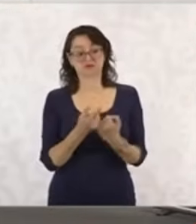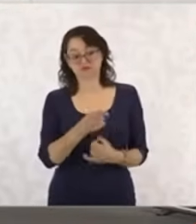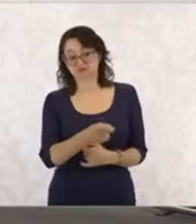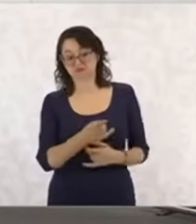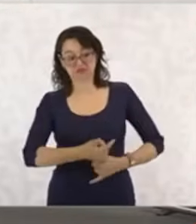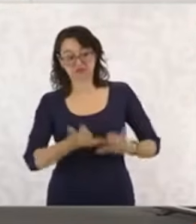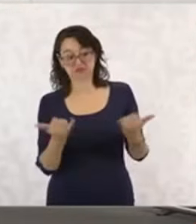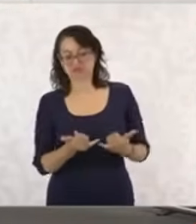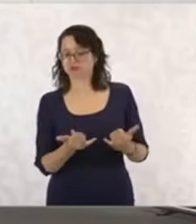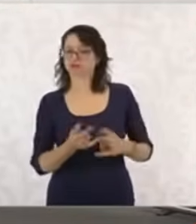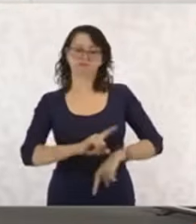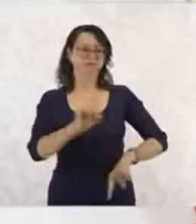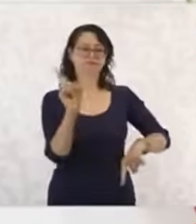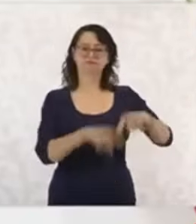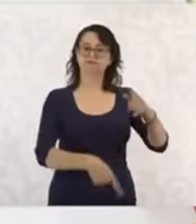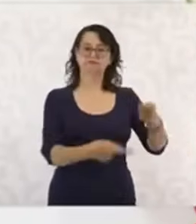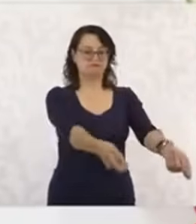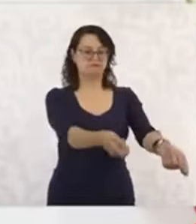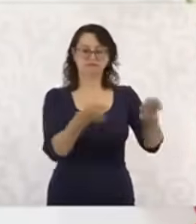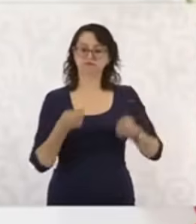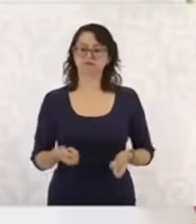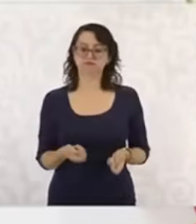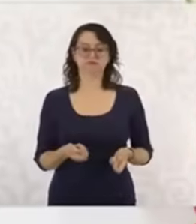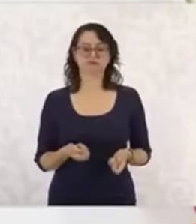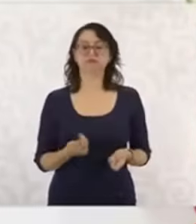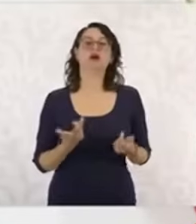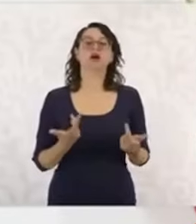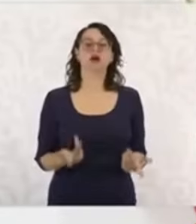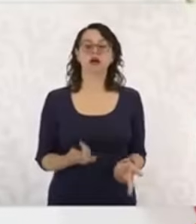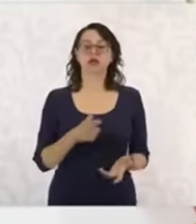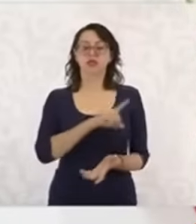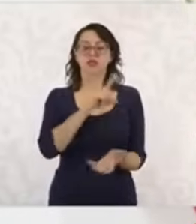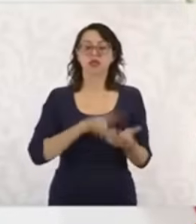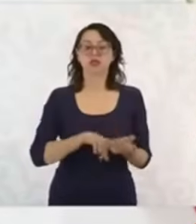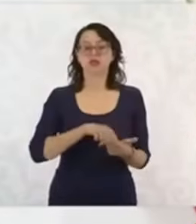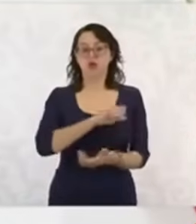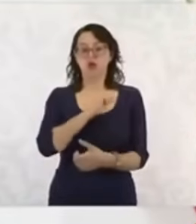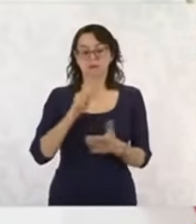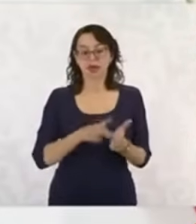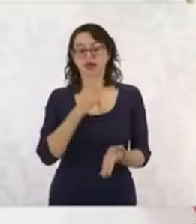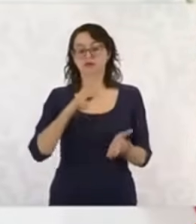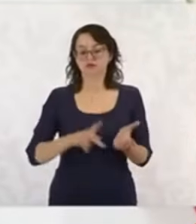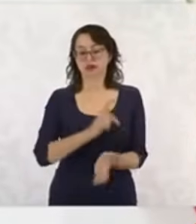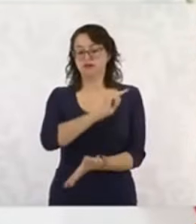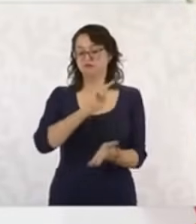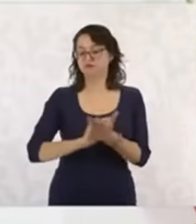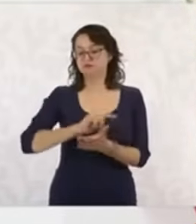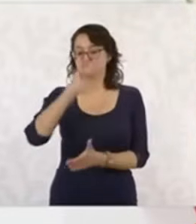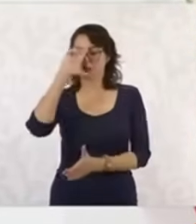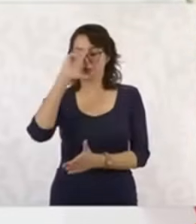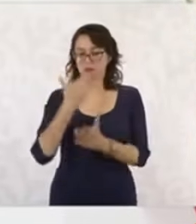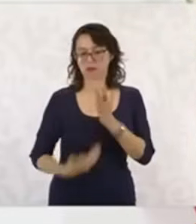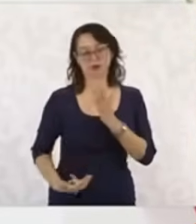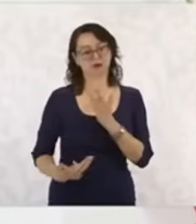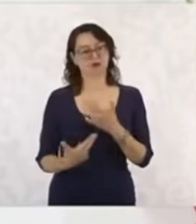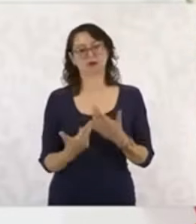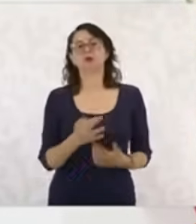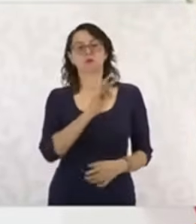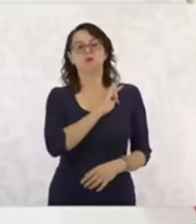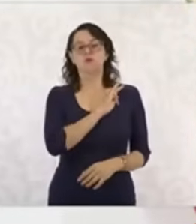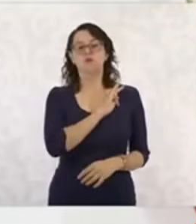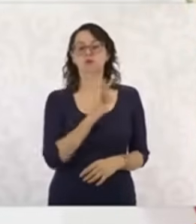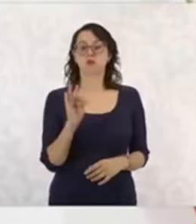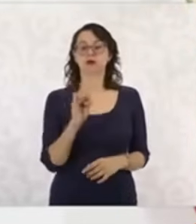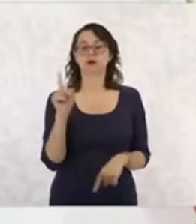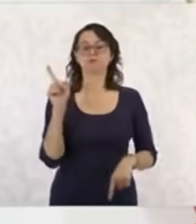en estos casos se tenga conocimiento de actos que tienen reincidencias en la comisión de